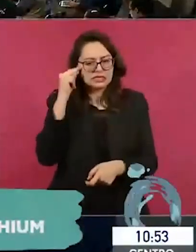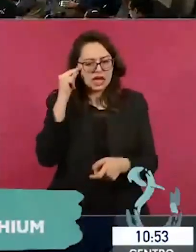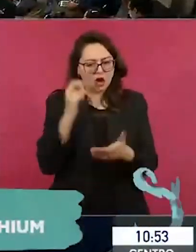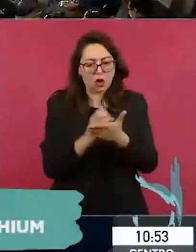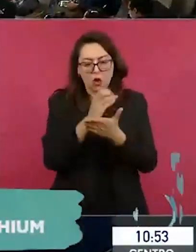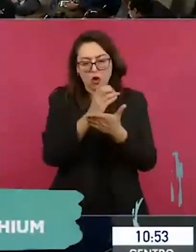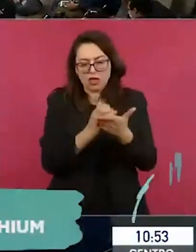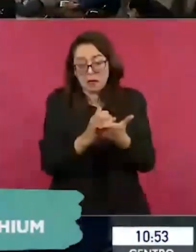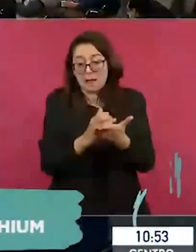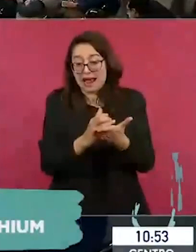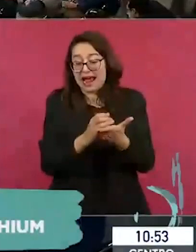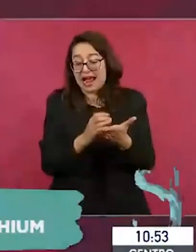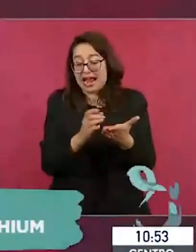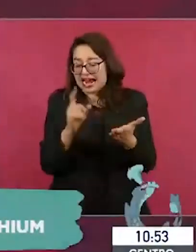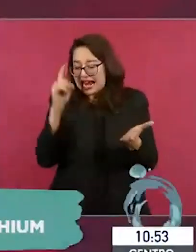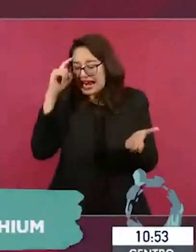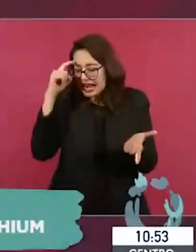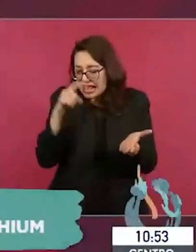legalmente